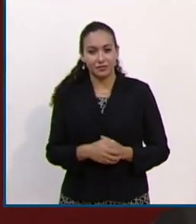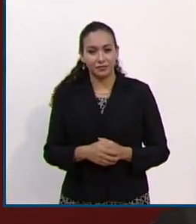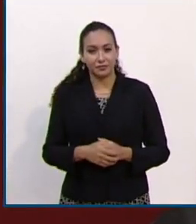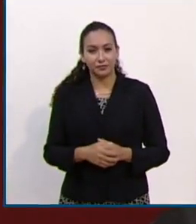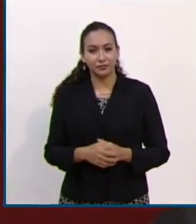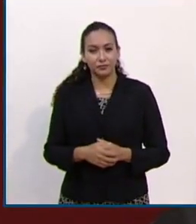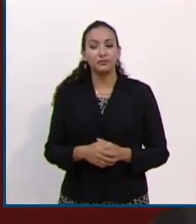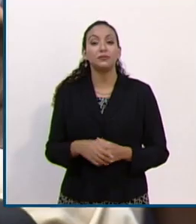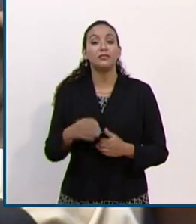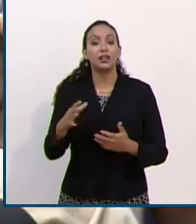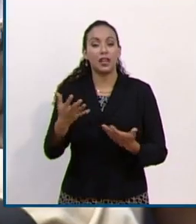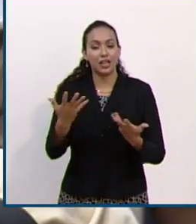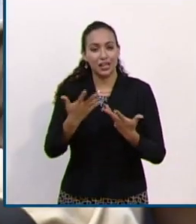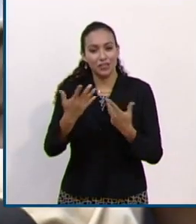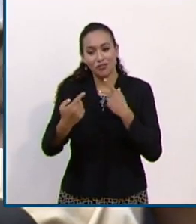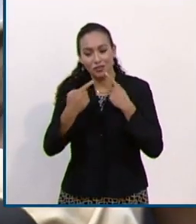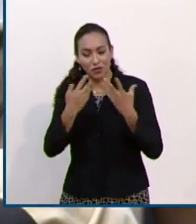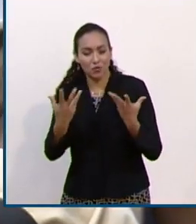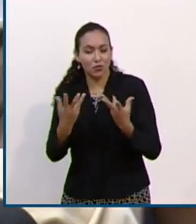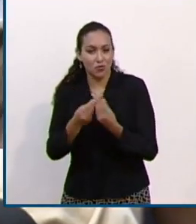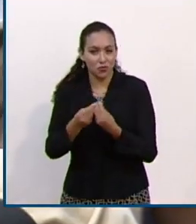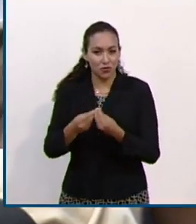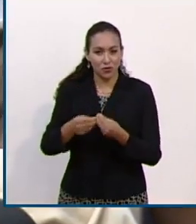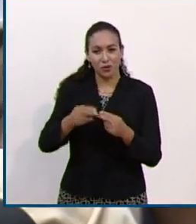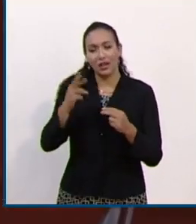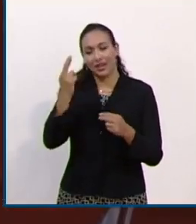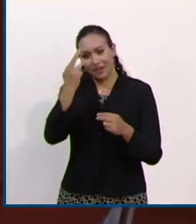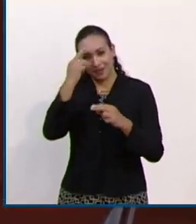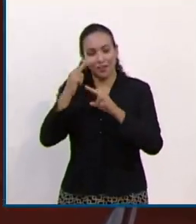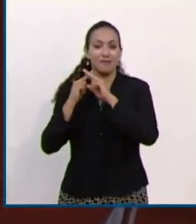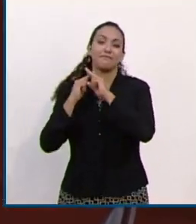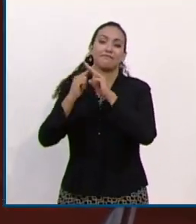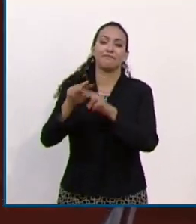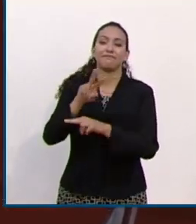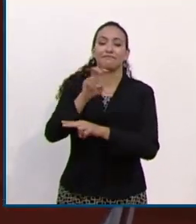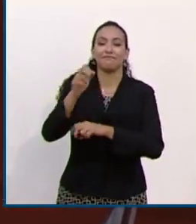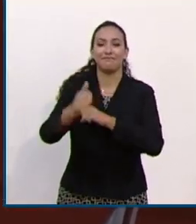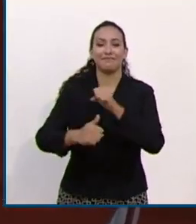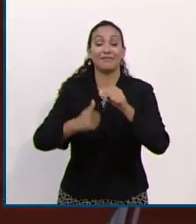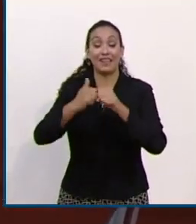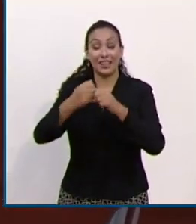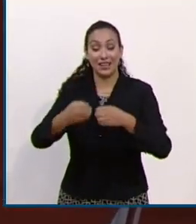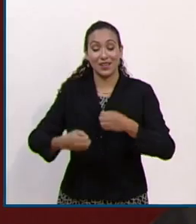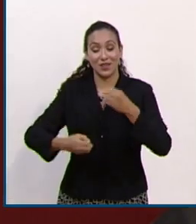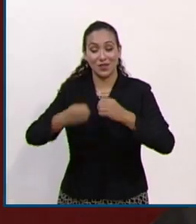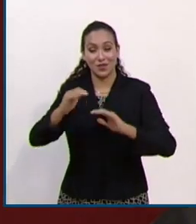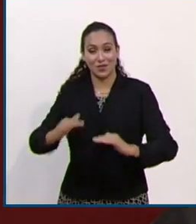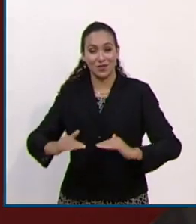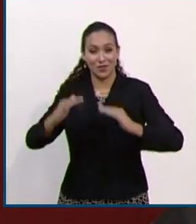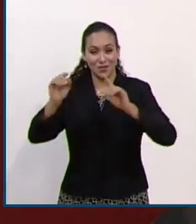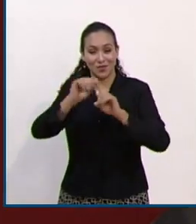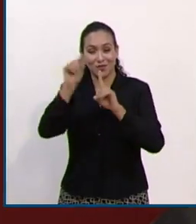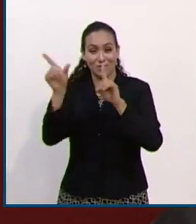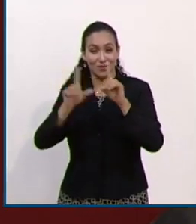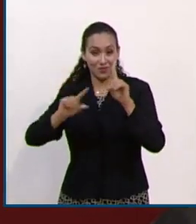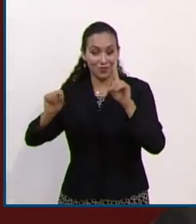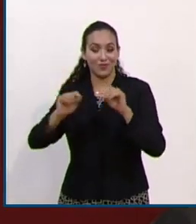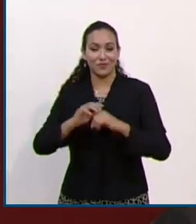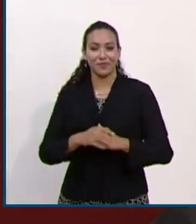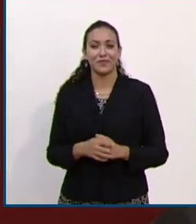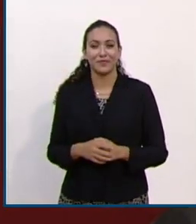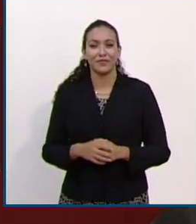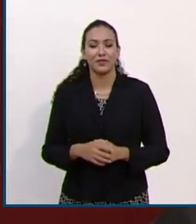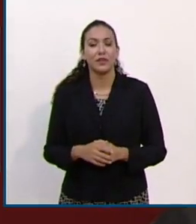al inaugurar un coloquio en conmemoración de los 200 años de la Suprema Corte de Justicia de la Nación. Este alto tribunal tiene una